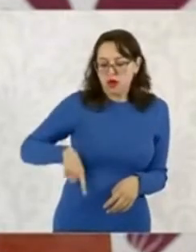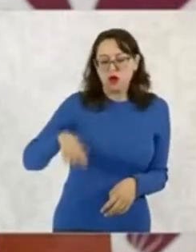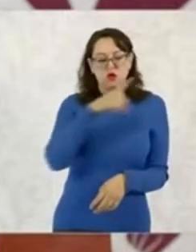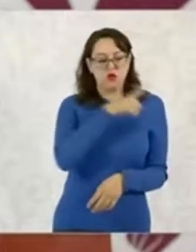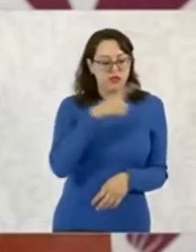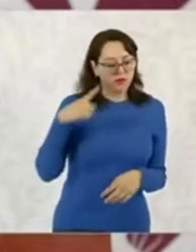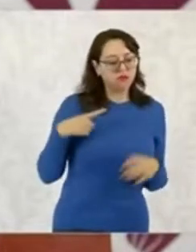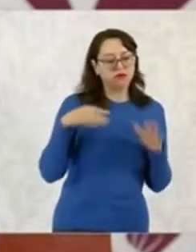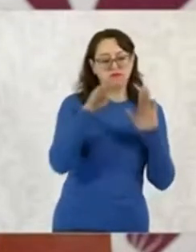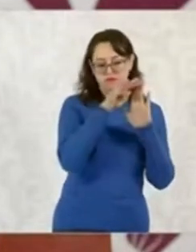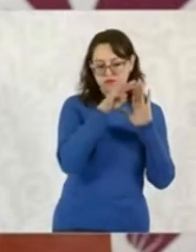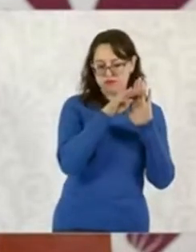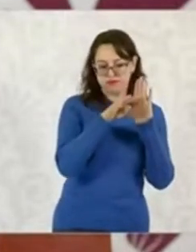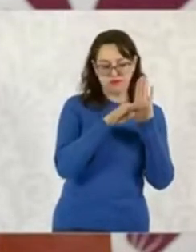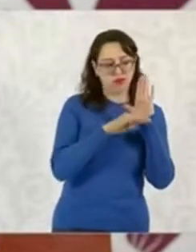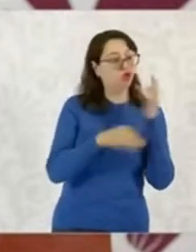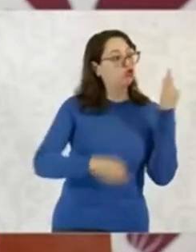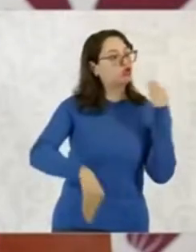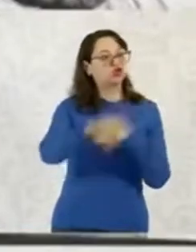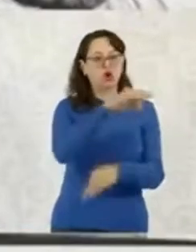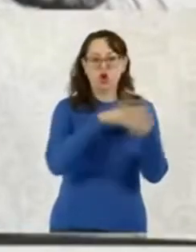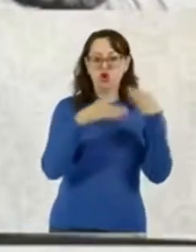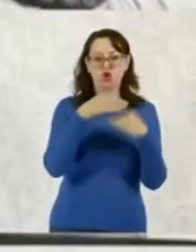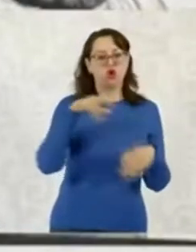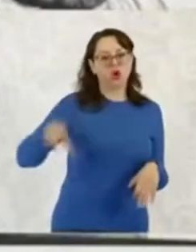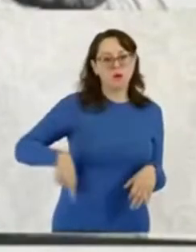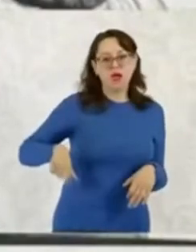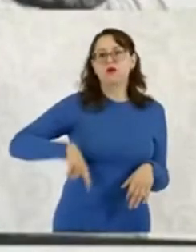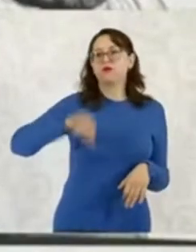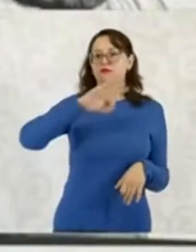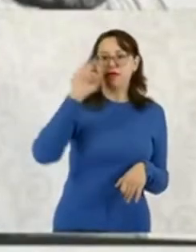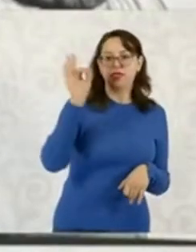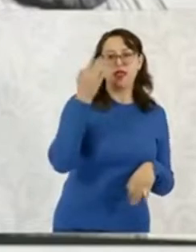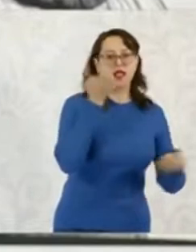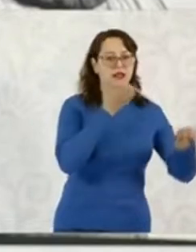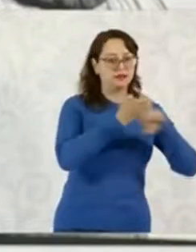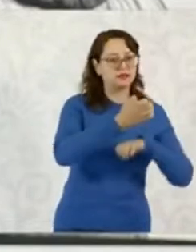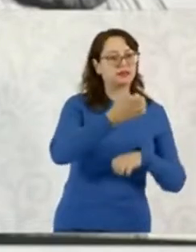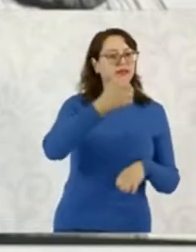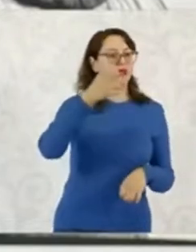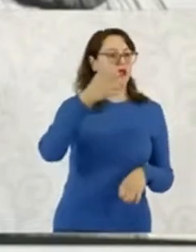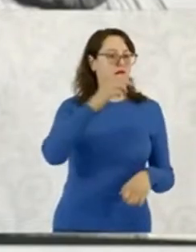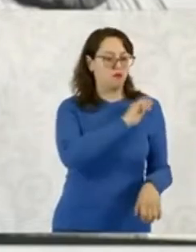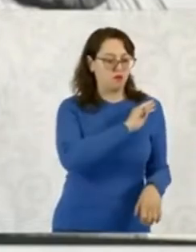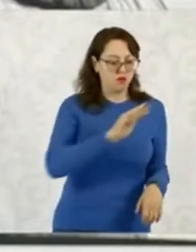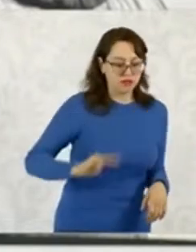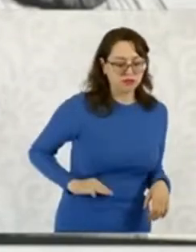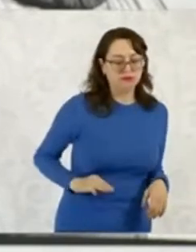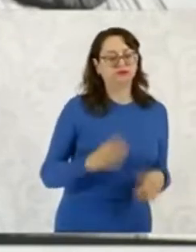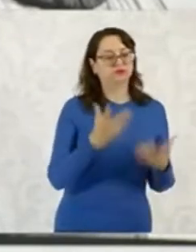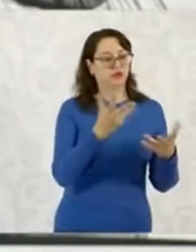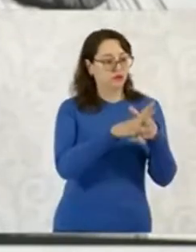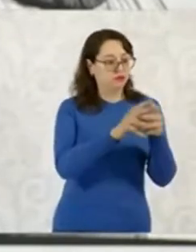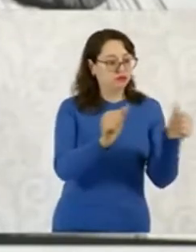Estado mexicano para prevenir y evitar que ocurra este delito, para sancionarlo